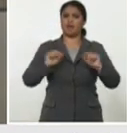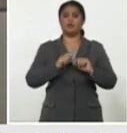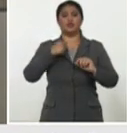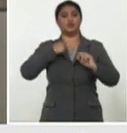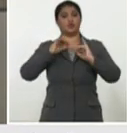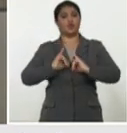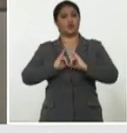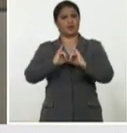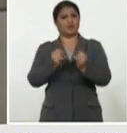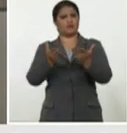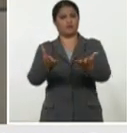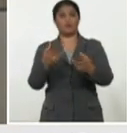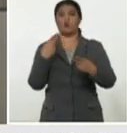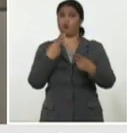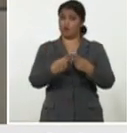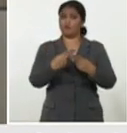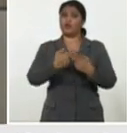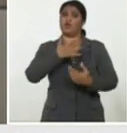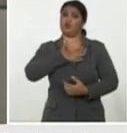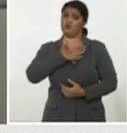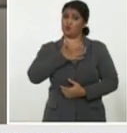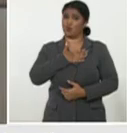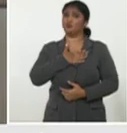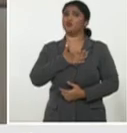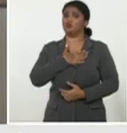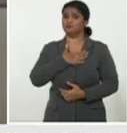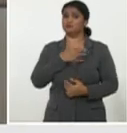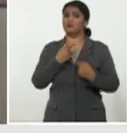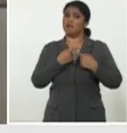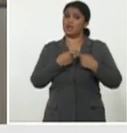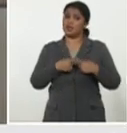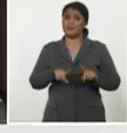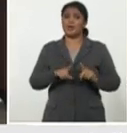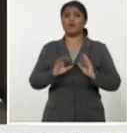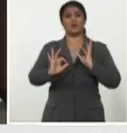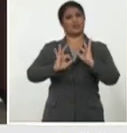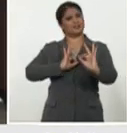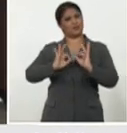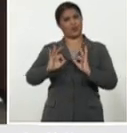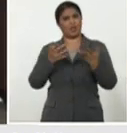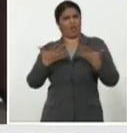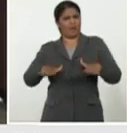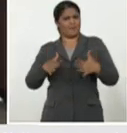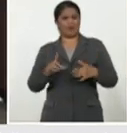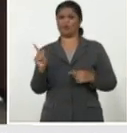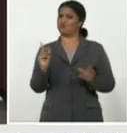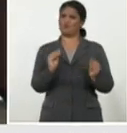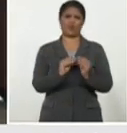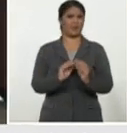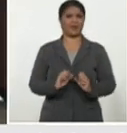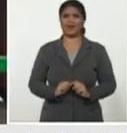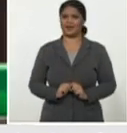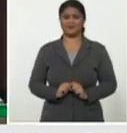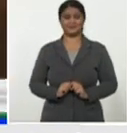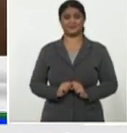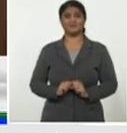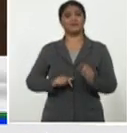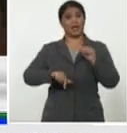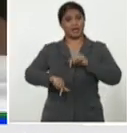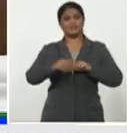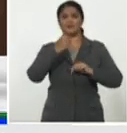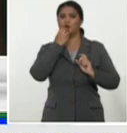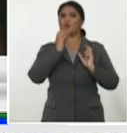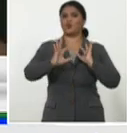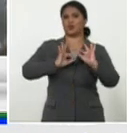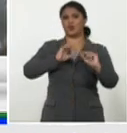confíen y que no teman ponerse la vacuna. Porque así estamos cuidando nuestra salud y la salud de toda